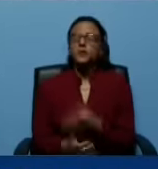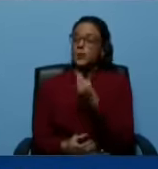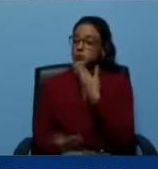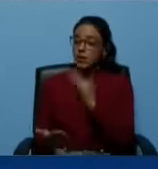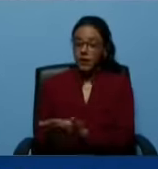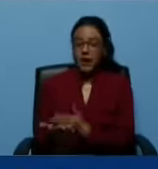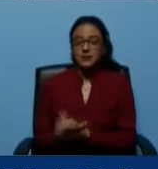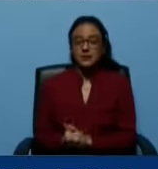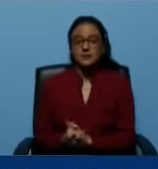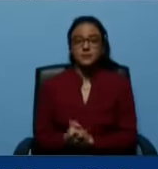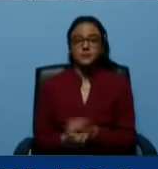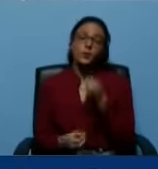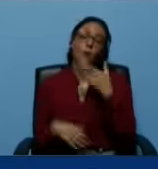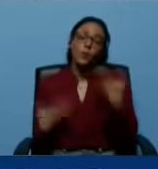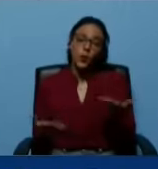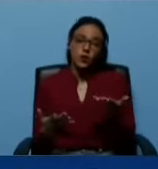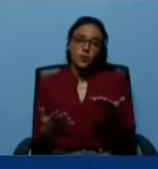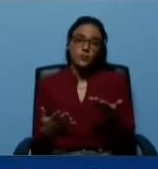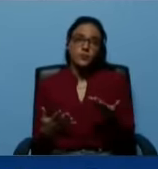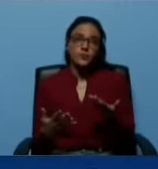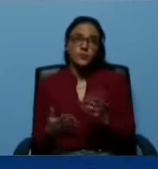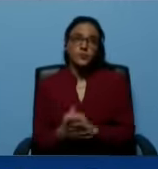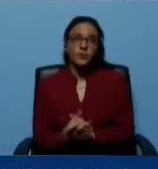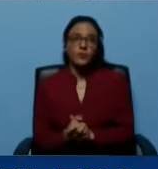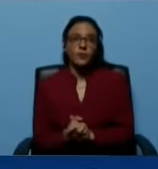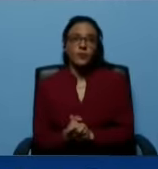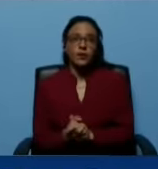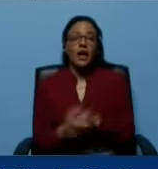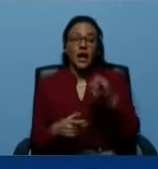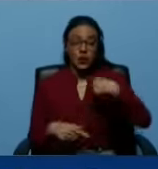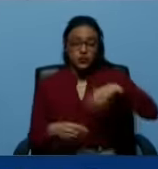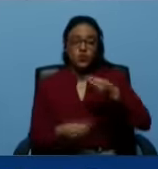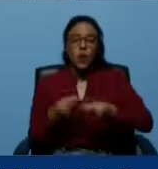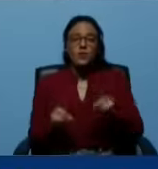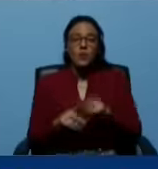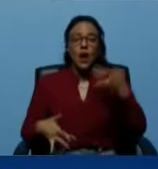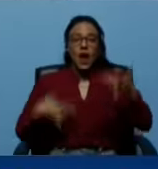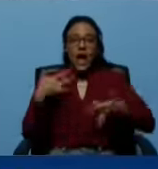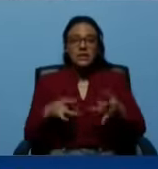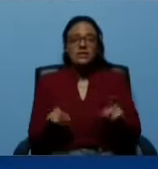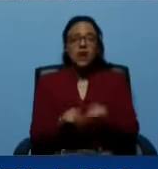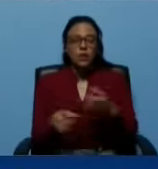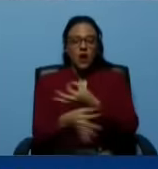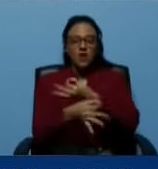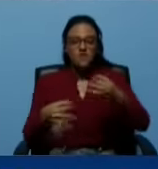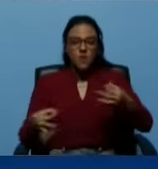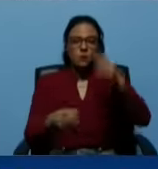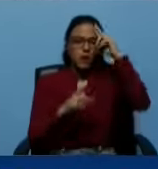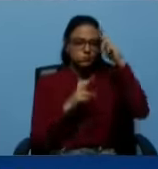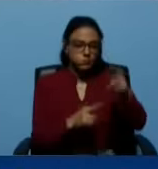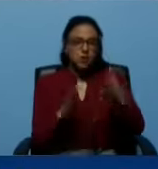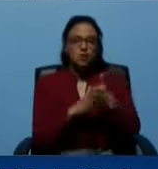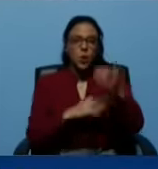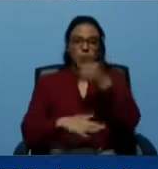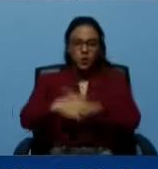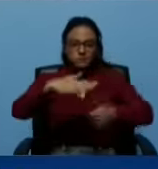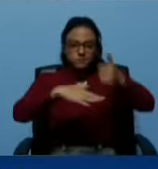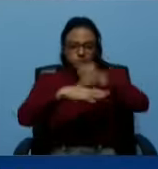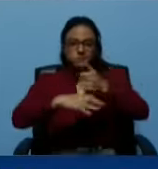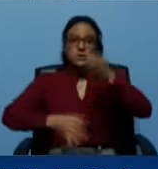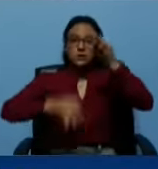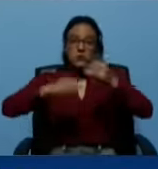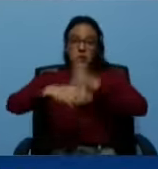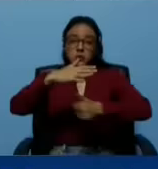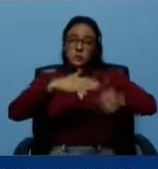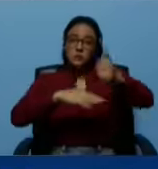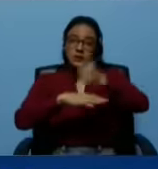Gracias. Bueno, en principio una actividad dentro de la formalidad del Tribunal Supremo de Justicia. El